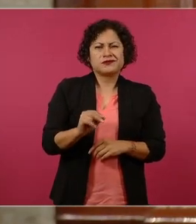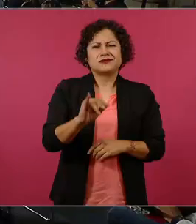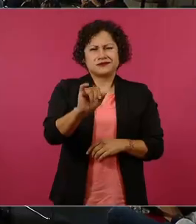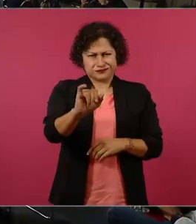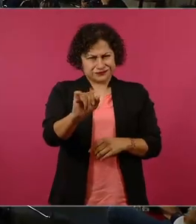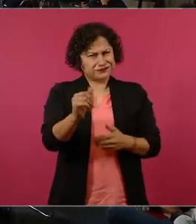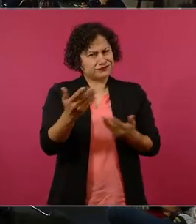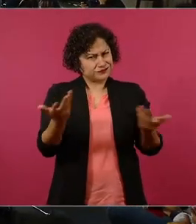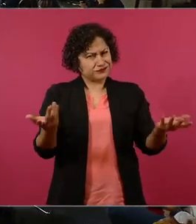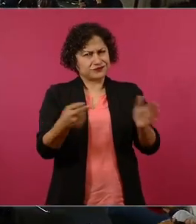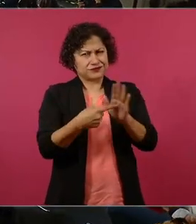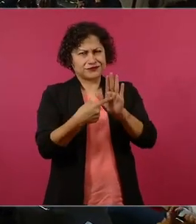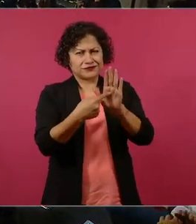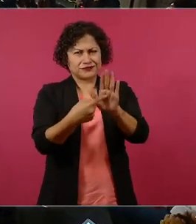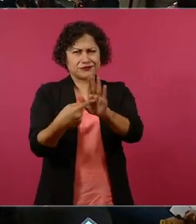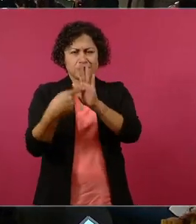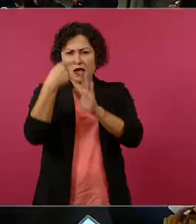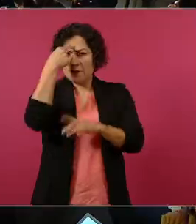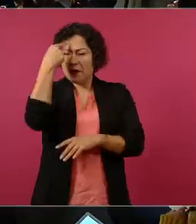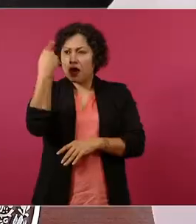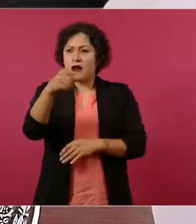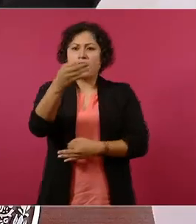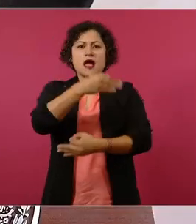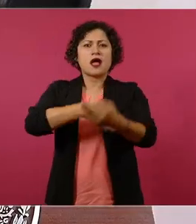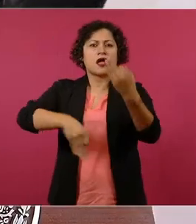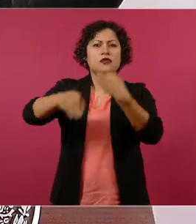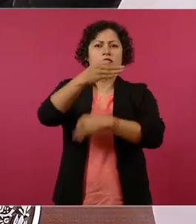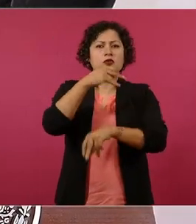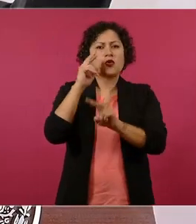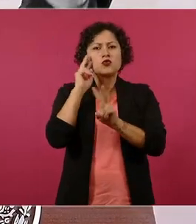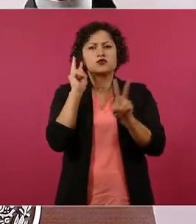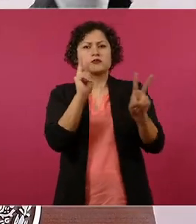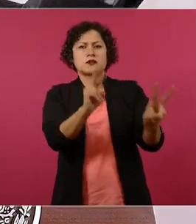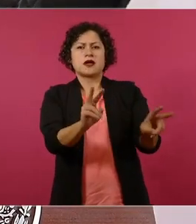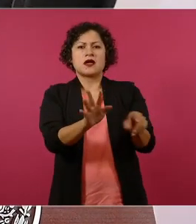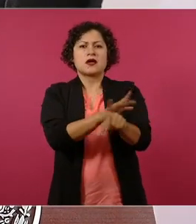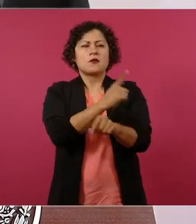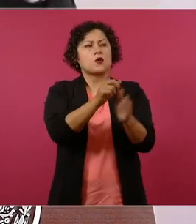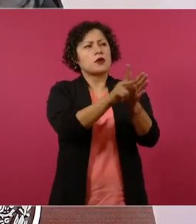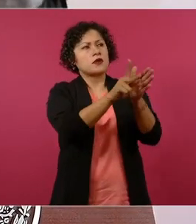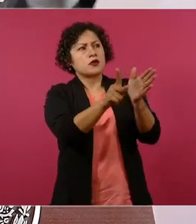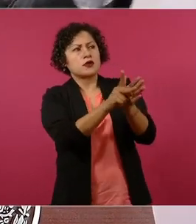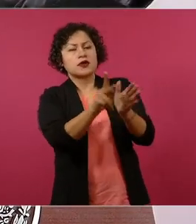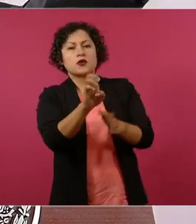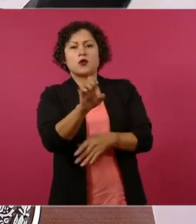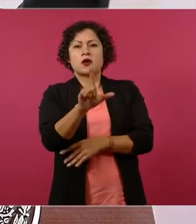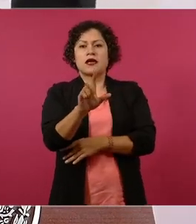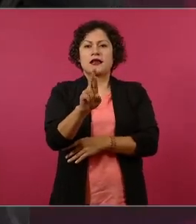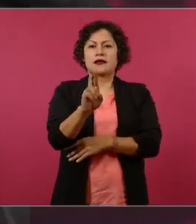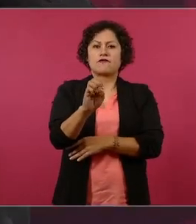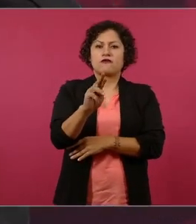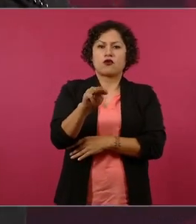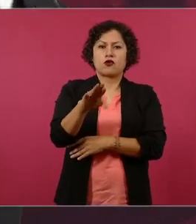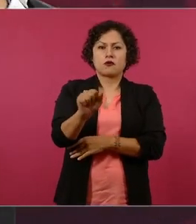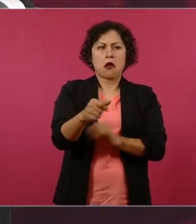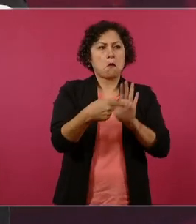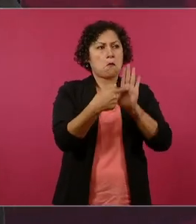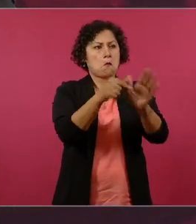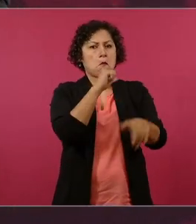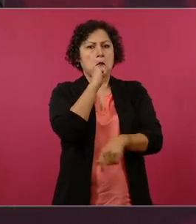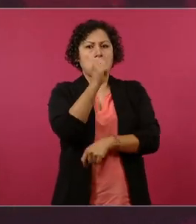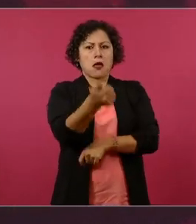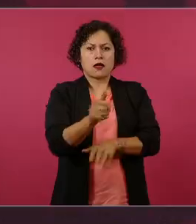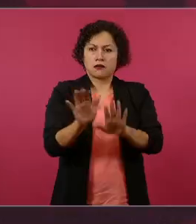el mundo lo vea porque el reforma no saca nada este espérate Claudia Espérate